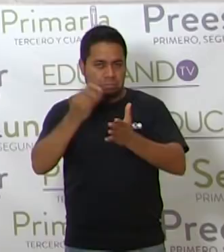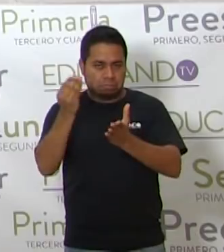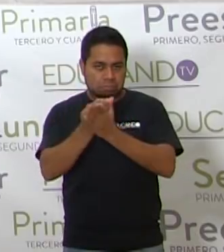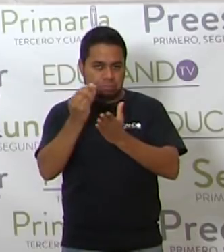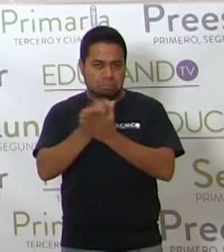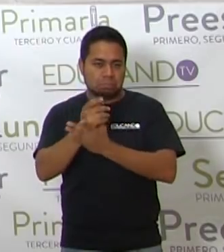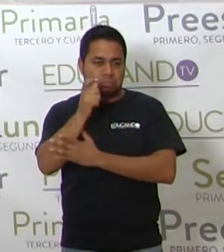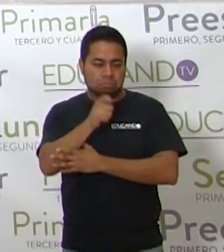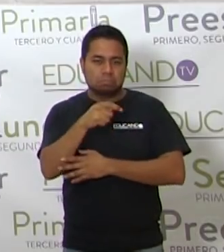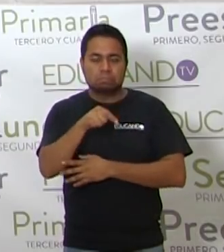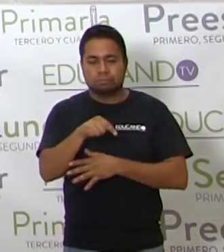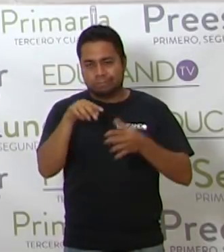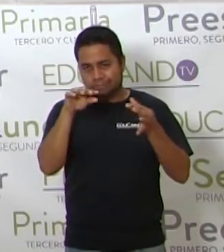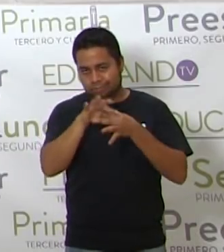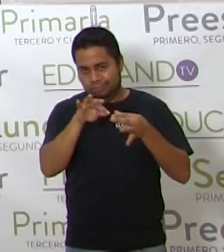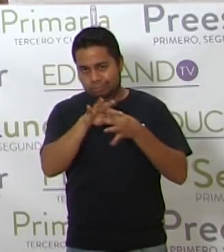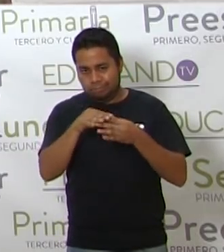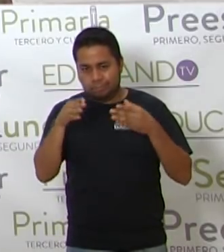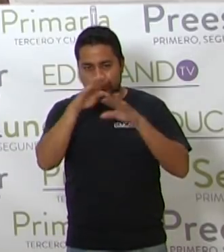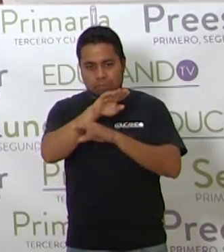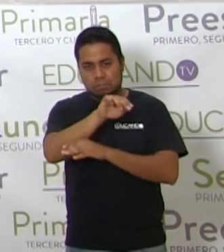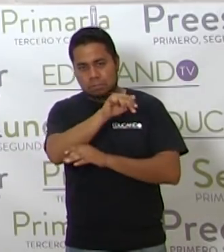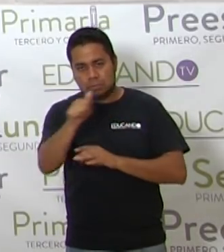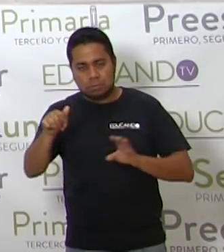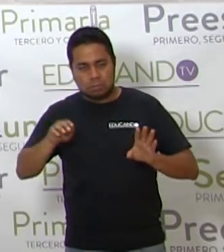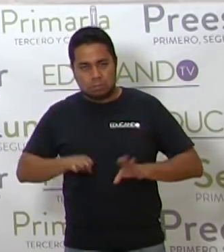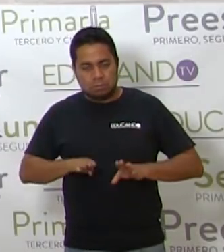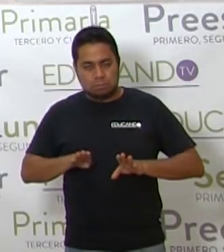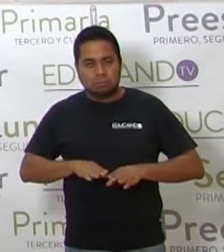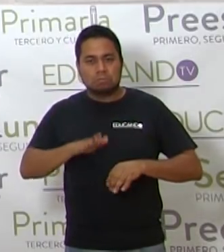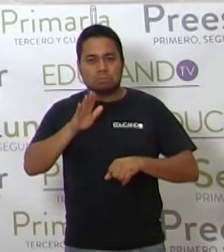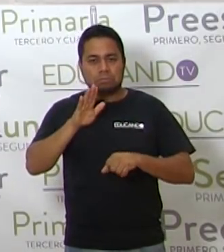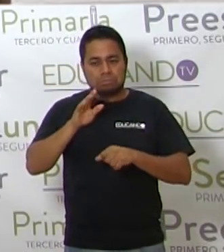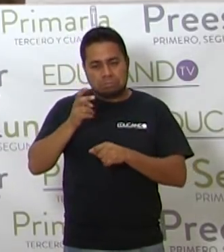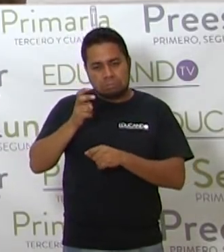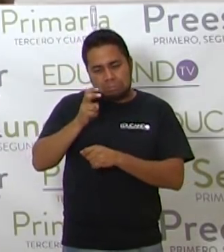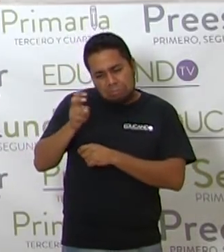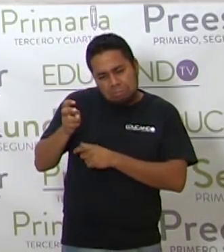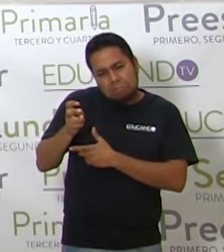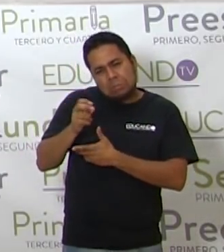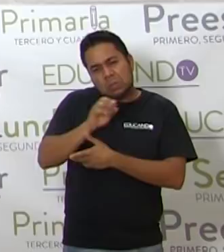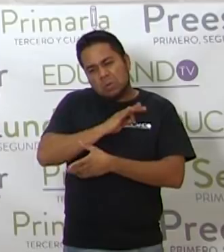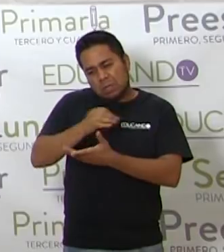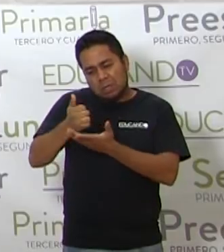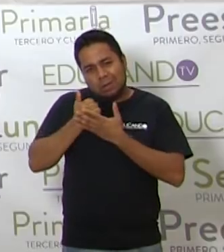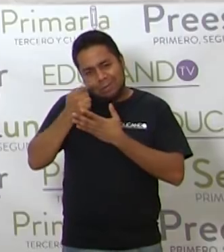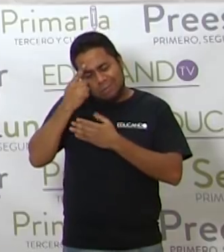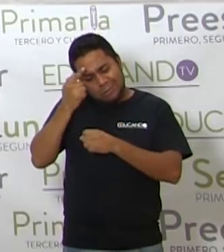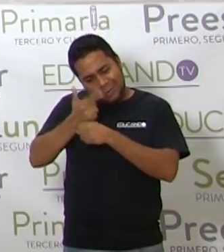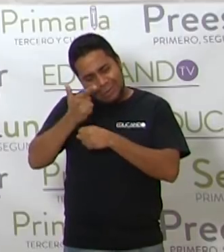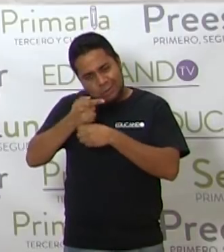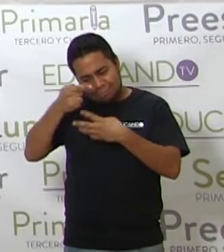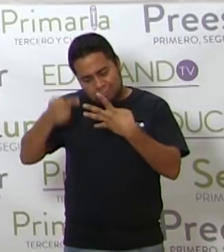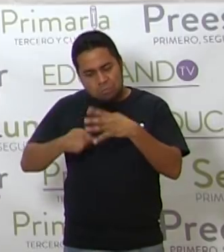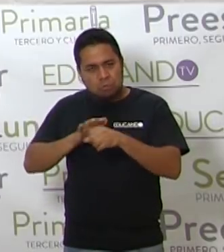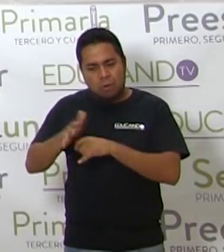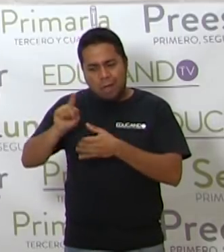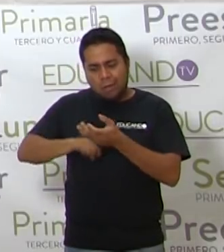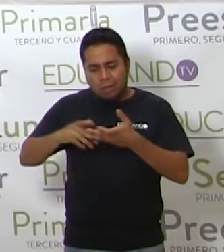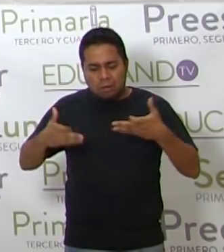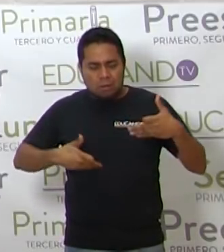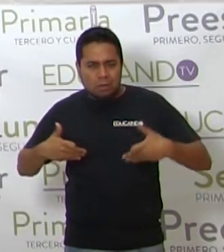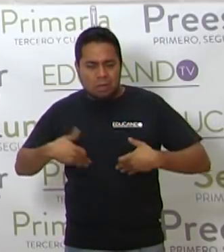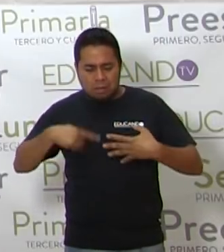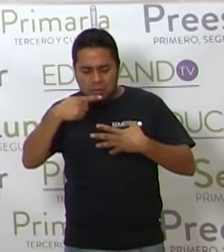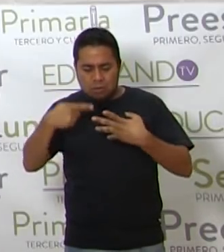vamos a estar hablando sobre otras características más que nos van a ayudar a identificar cada una de las partes de las obras de